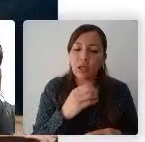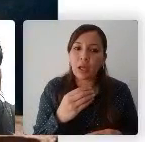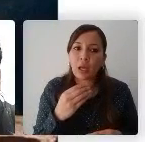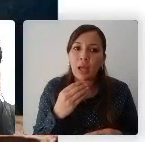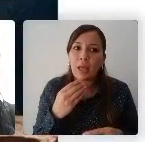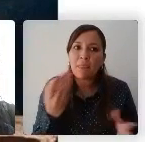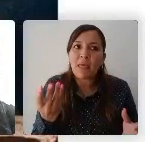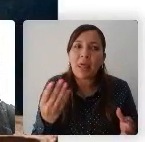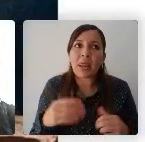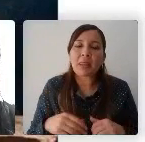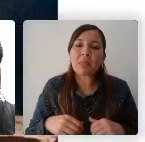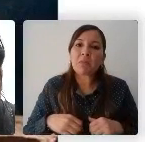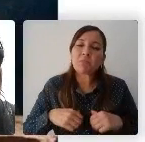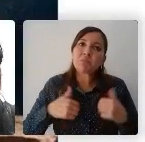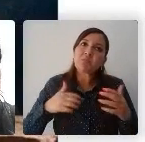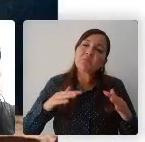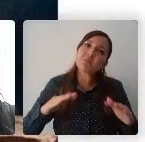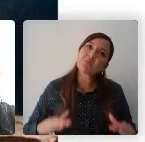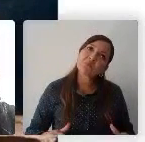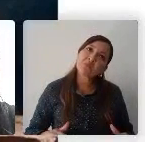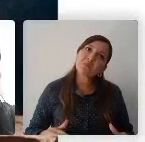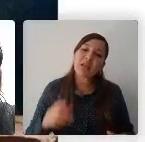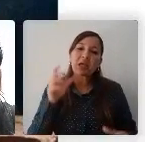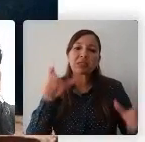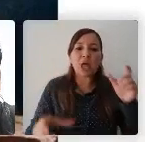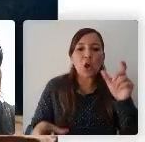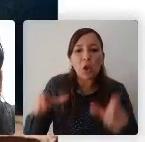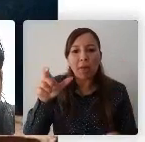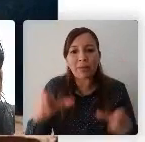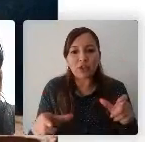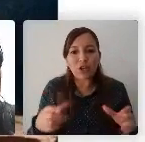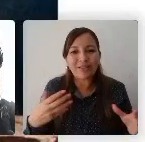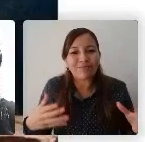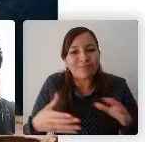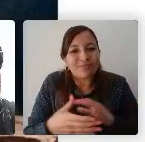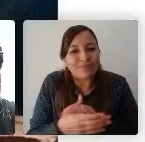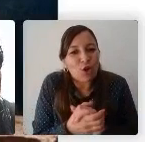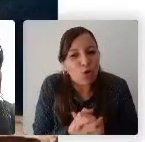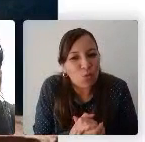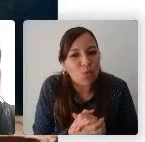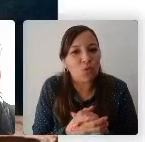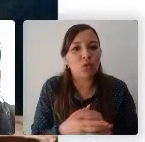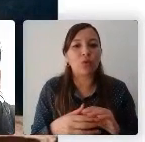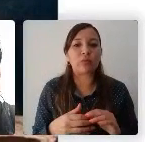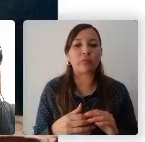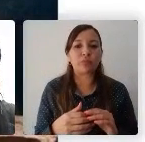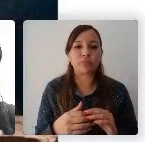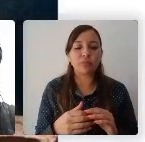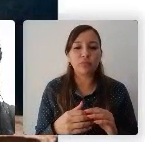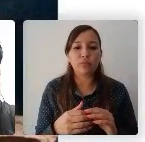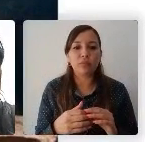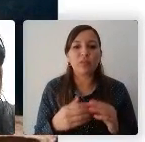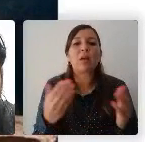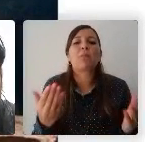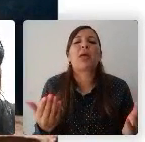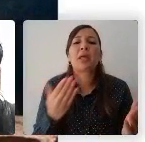espacio, estar con personas que queremos, estrechar lazos, y obviamente, por